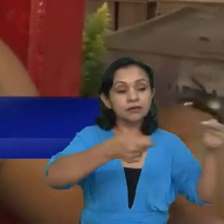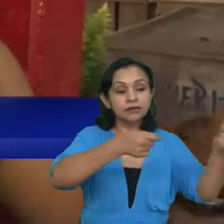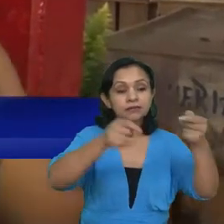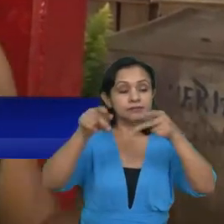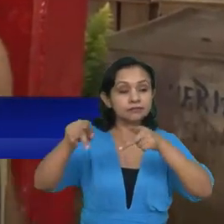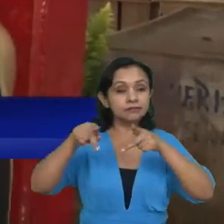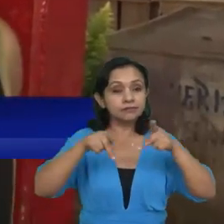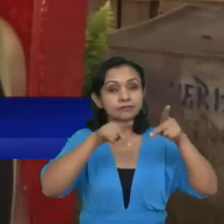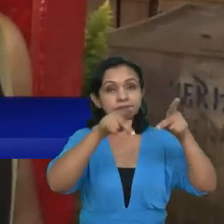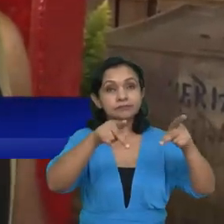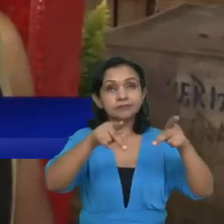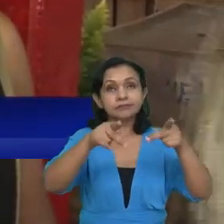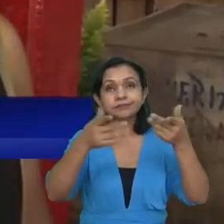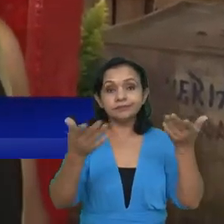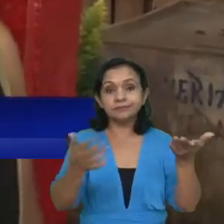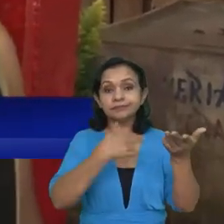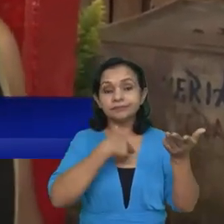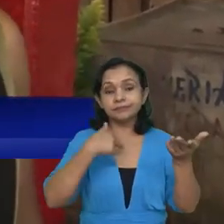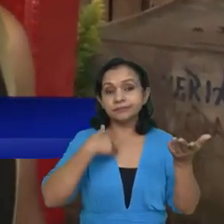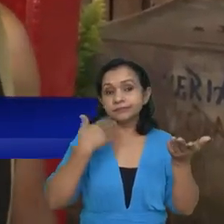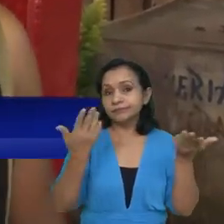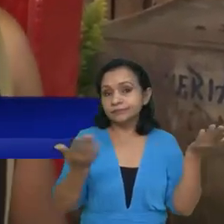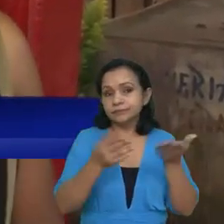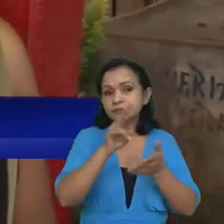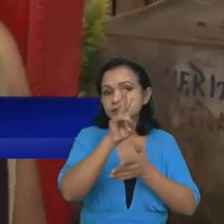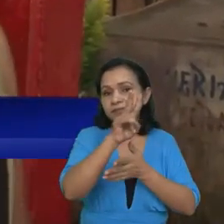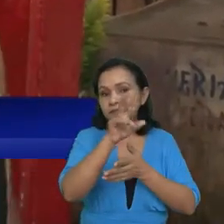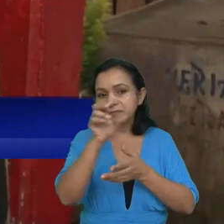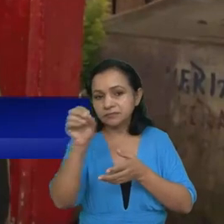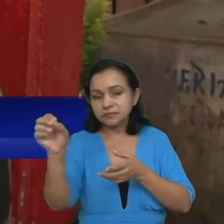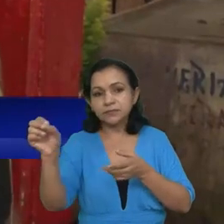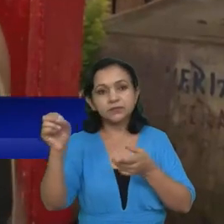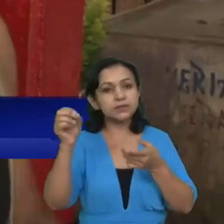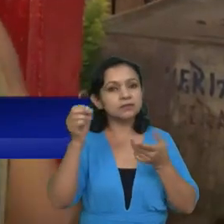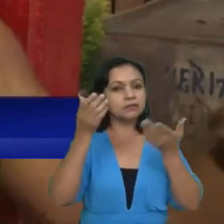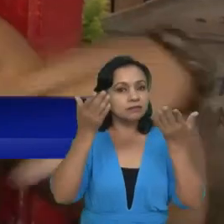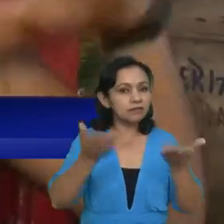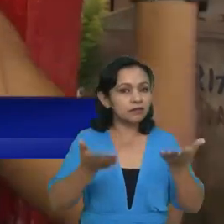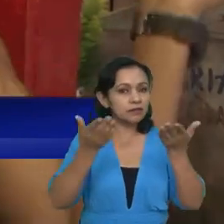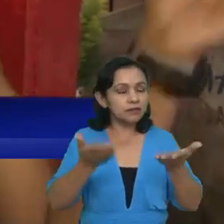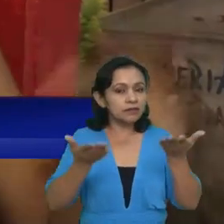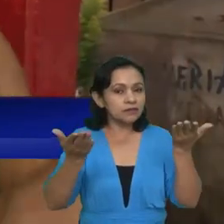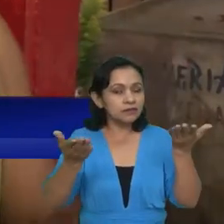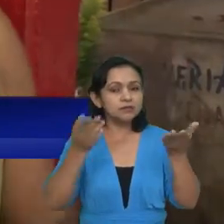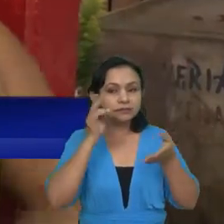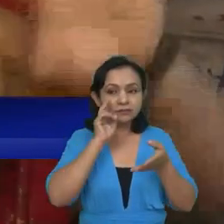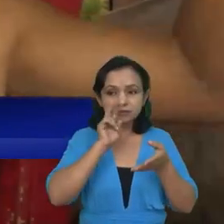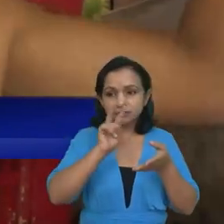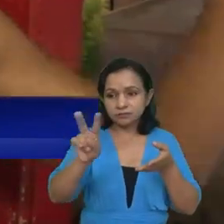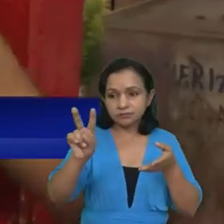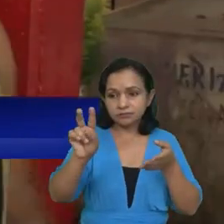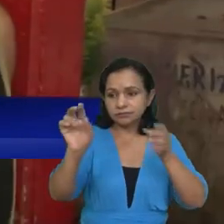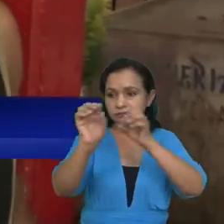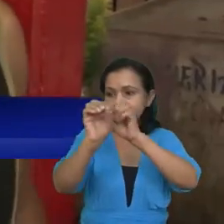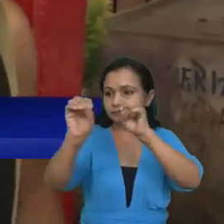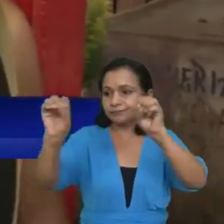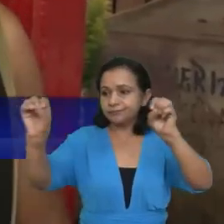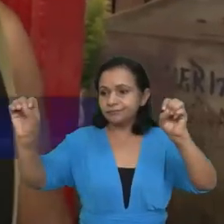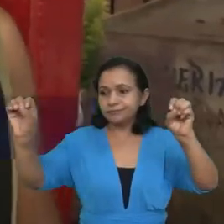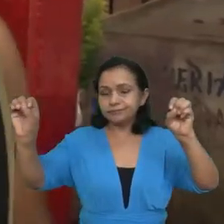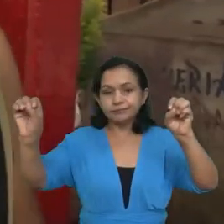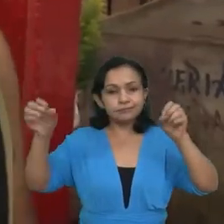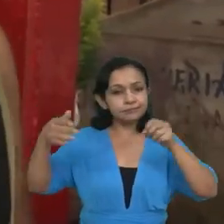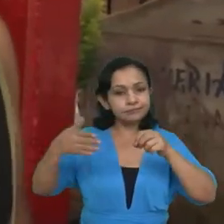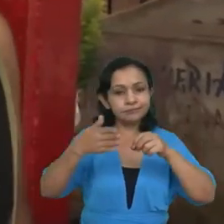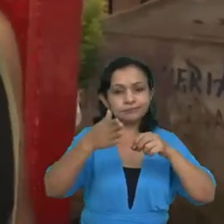a disminuirlo entonces saldría como a 200 entonces por eso sigo mira ahorita casi nadie tiene entendido lo que